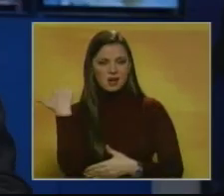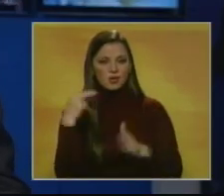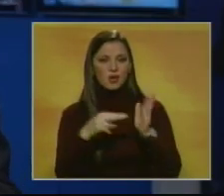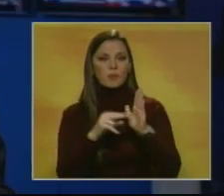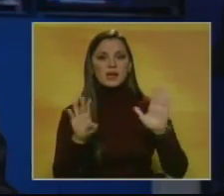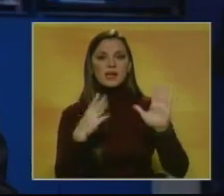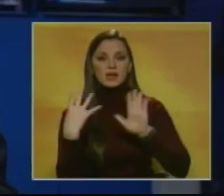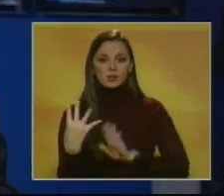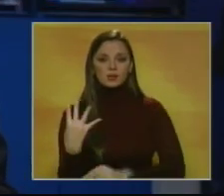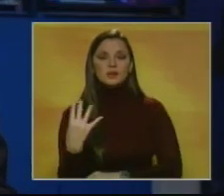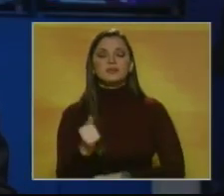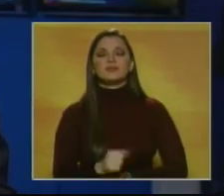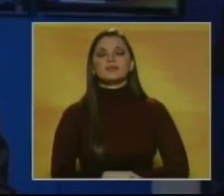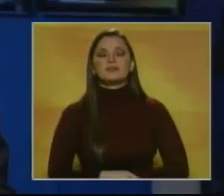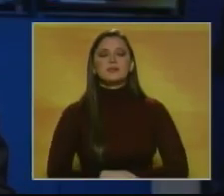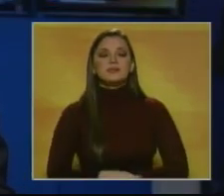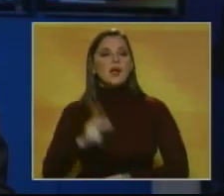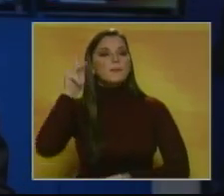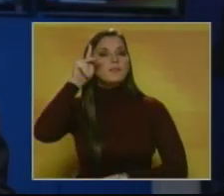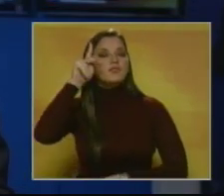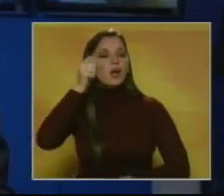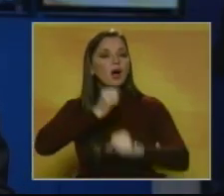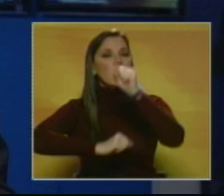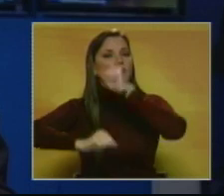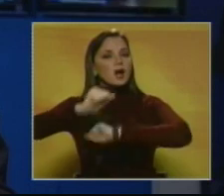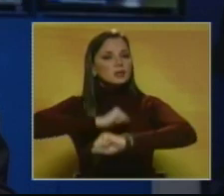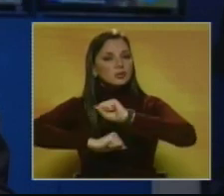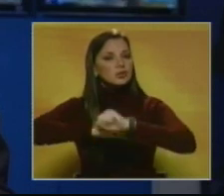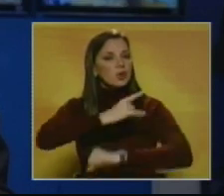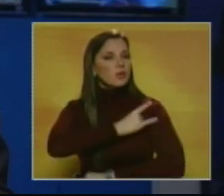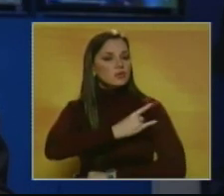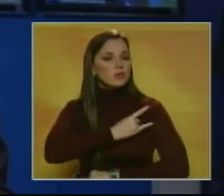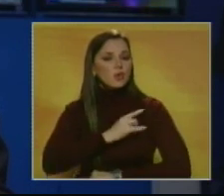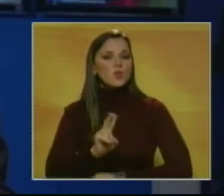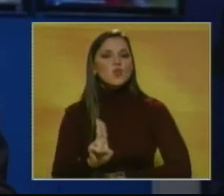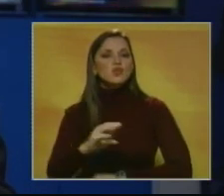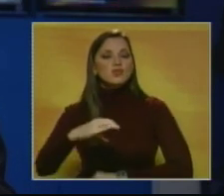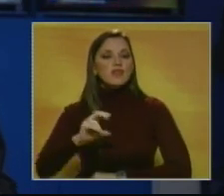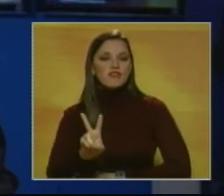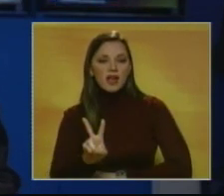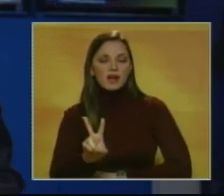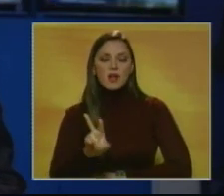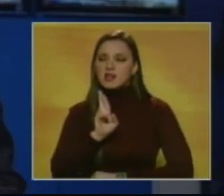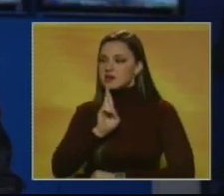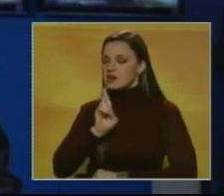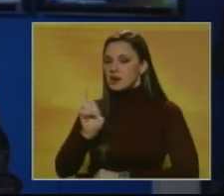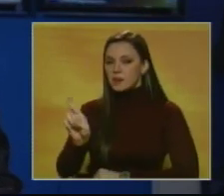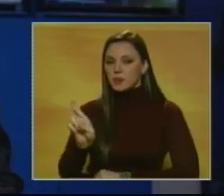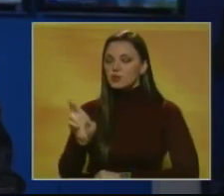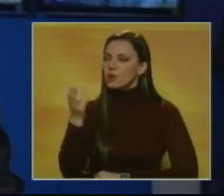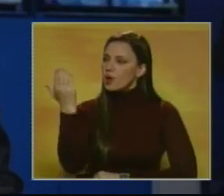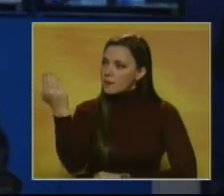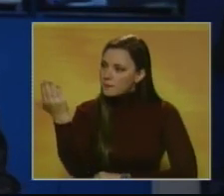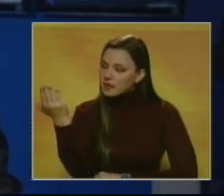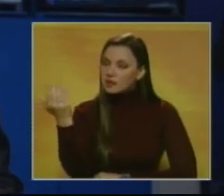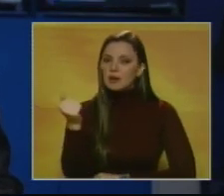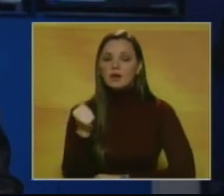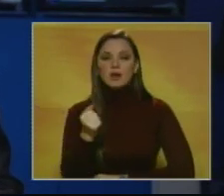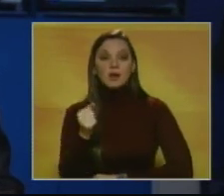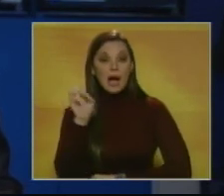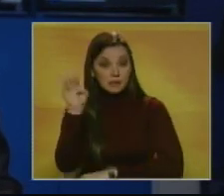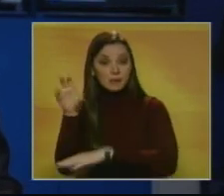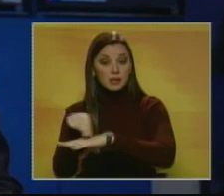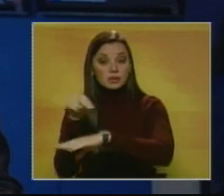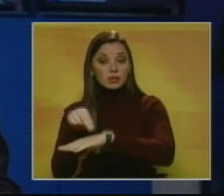2014. La Asociación de Profesores de la Universidad Central de Venezuela respondió a la decisión de la Asamblea Nacional de solicitar una auditoría a